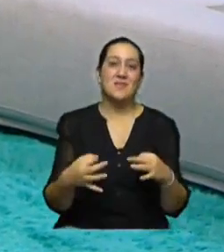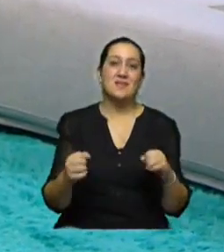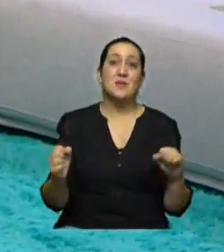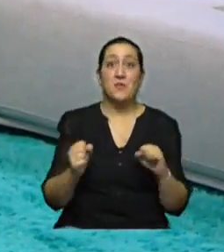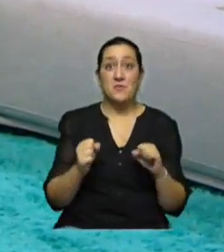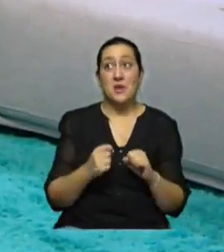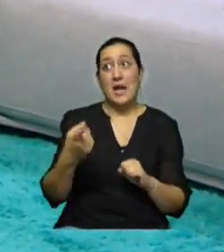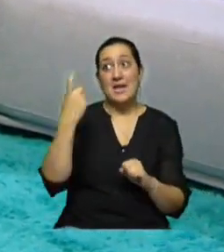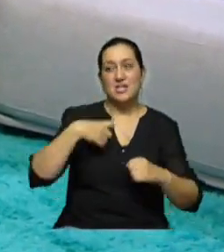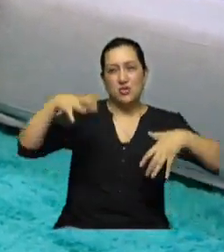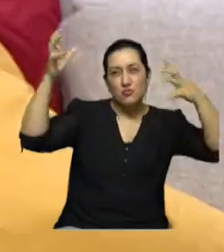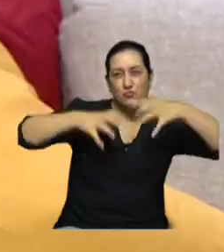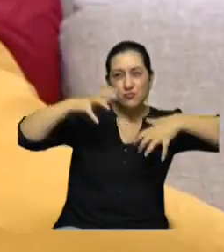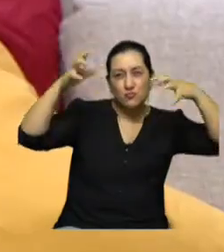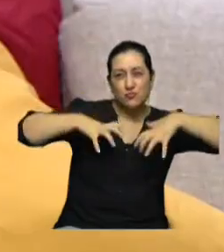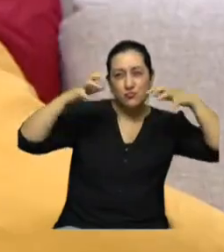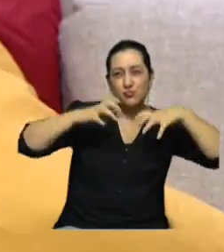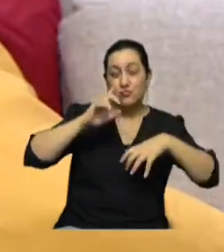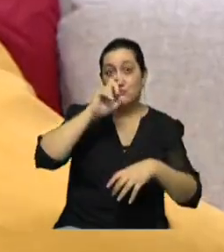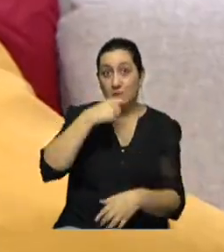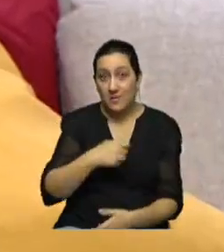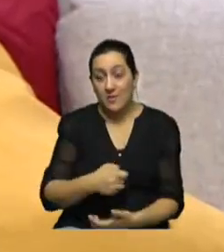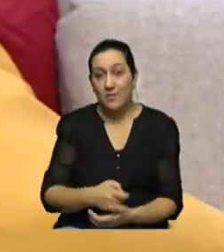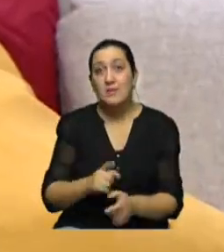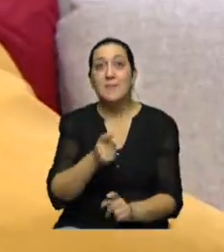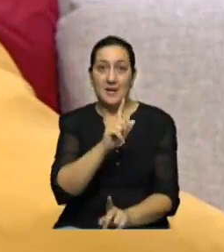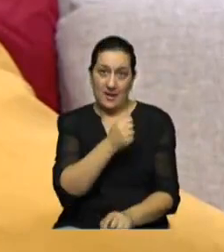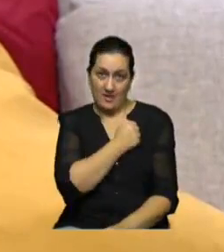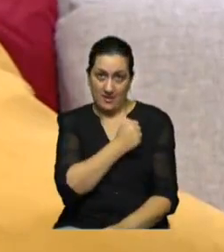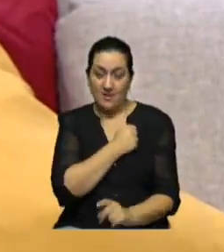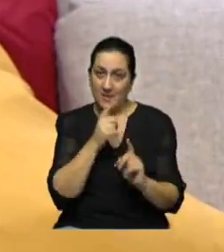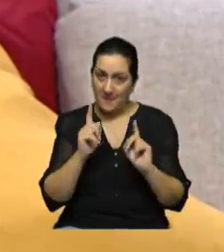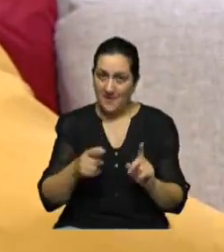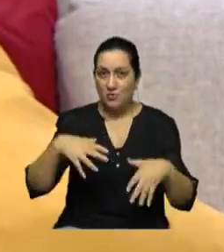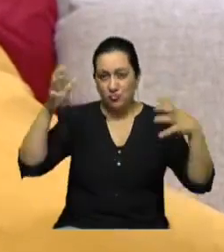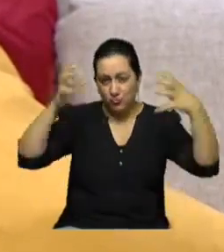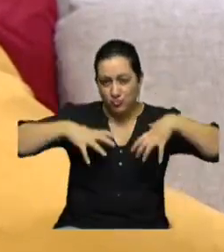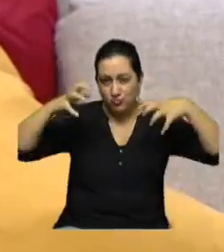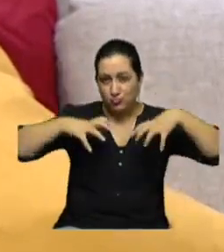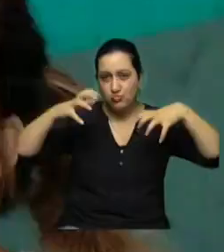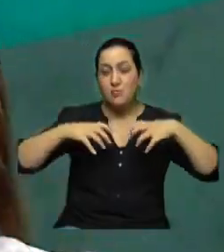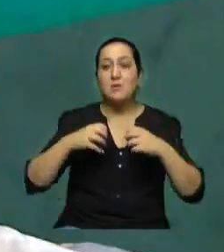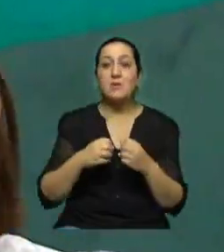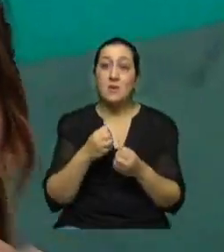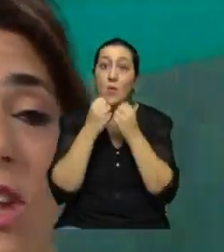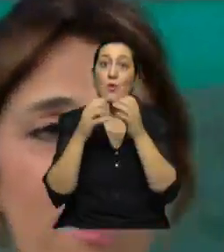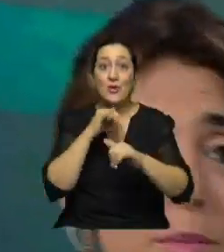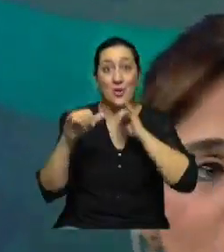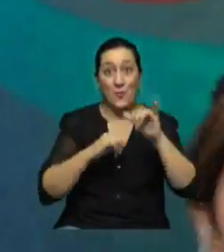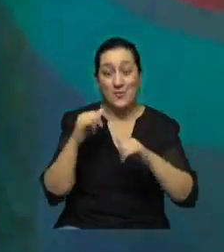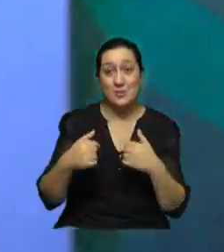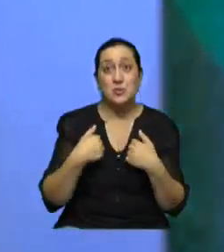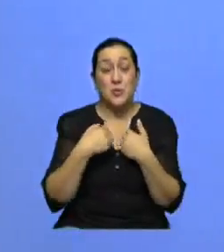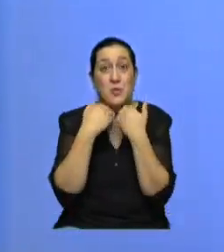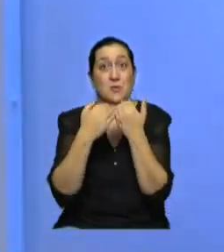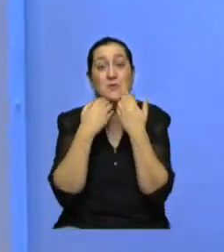Ayer llovió a cántaros, sí, en la ciudad de Montevideo al menos. Y bueno, en Artigas también, supe. Sí, está bien, bueno, está bien que le cuentes porque no tiene idea. Yo no tengo ni idea porque